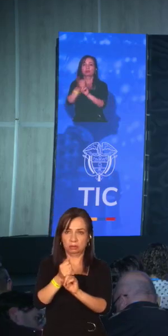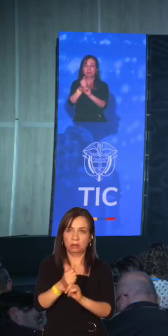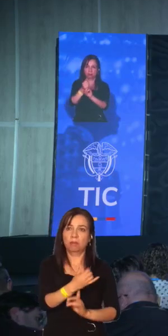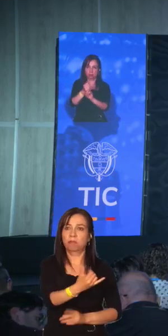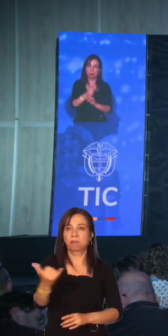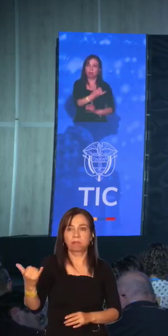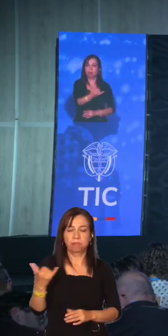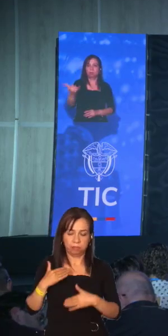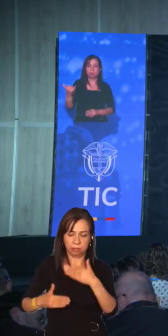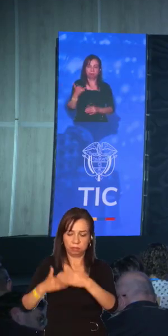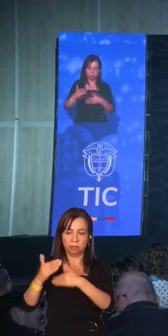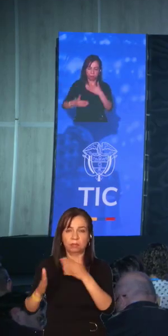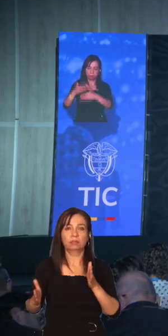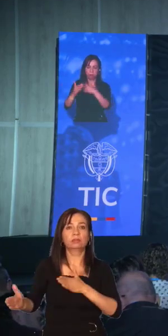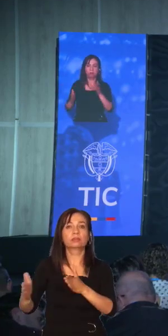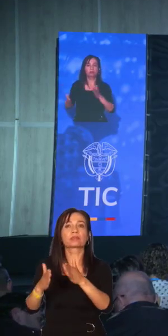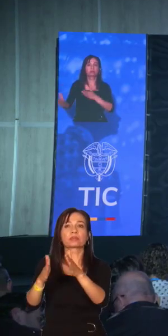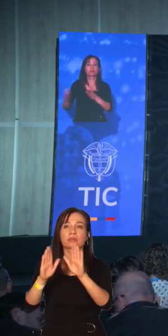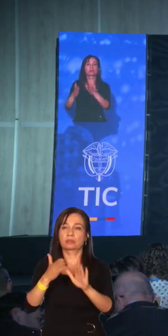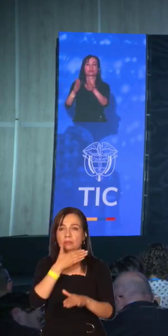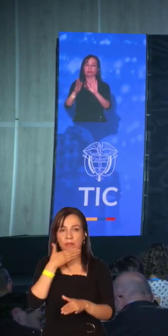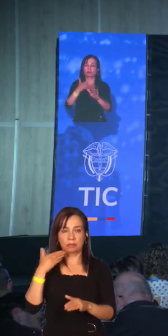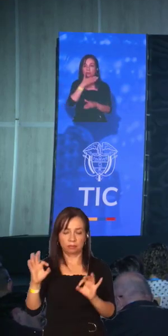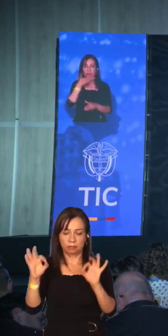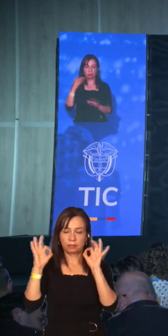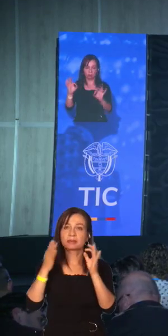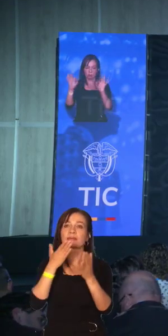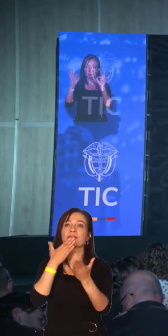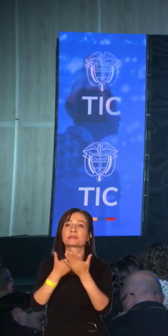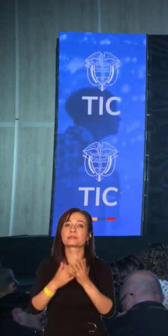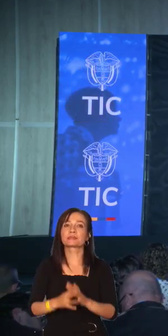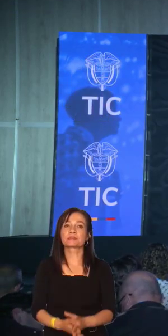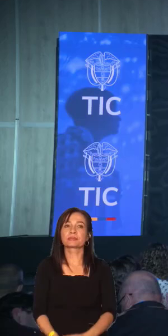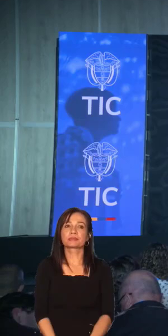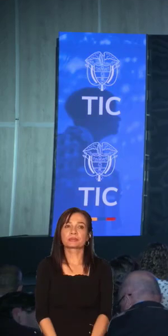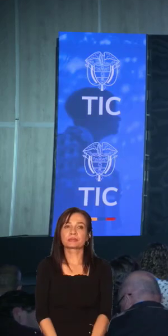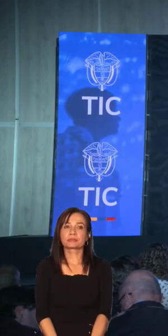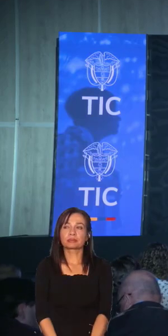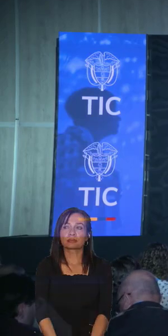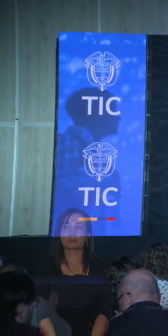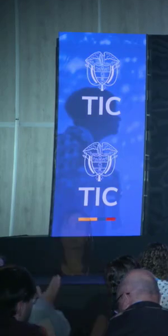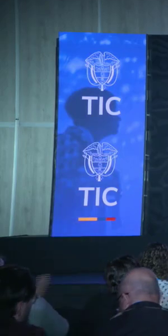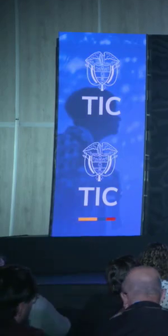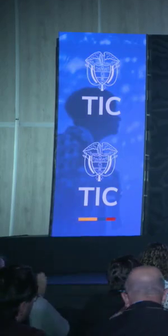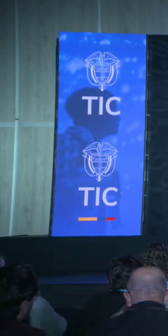meta, entonces podemos encaminarnos hacia eso de la mejor manera. Muchas gracias.